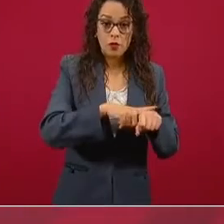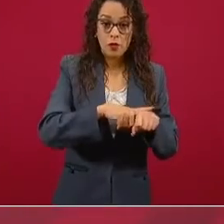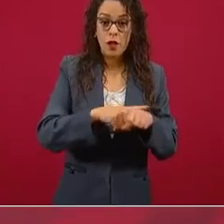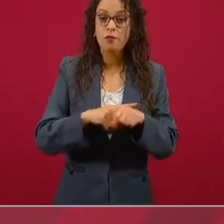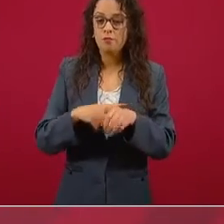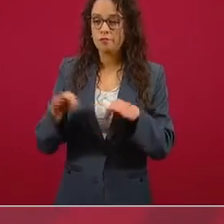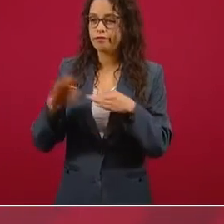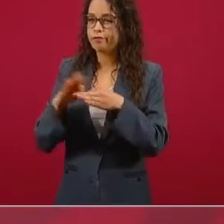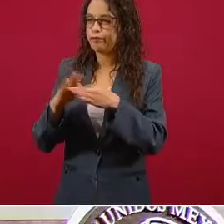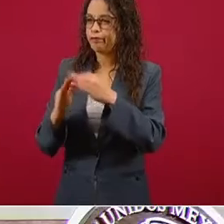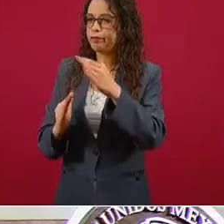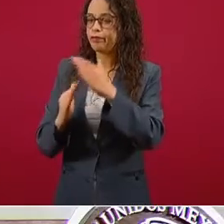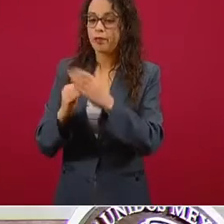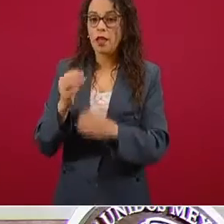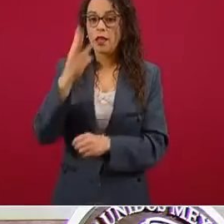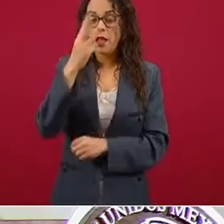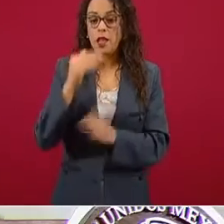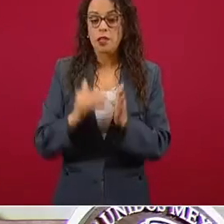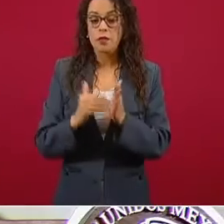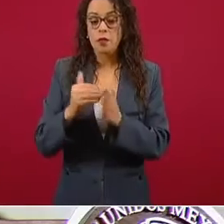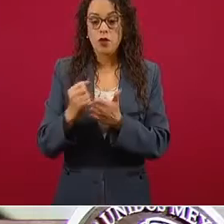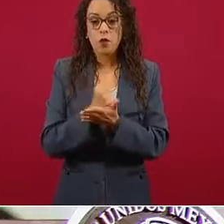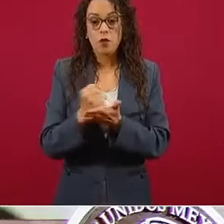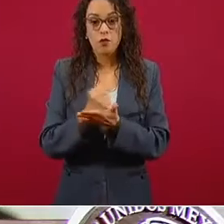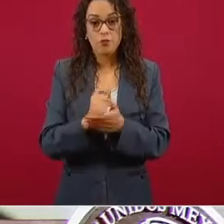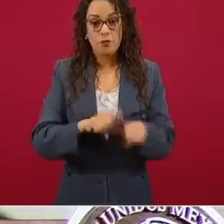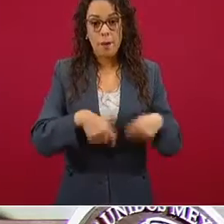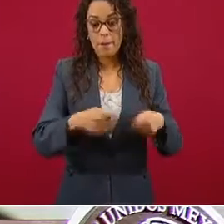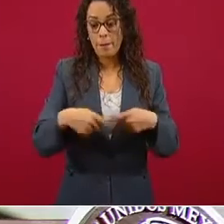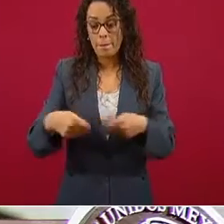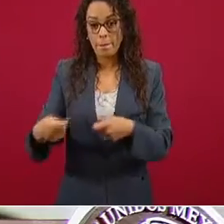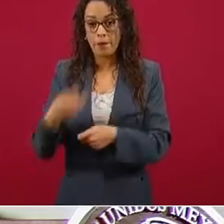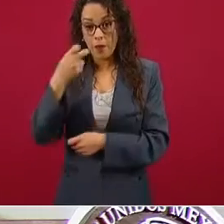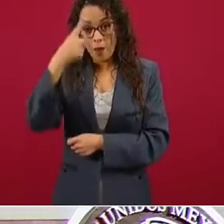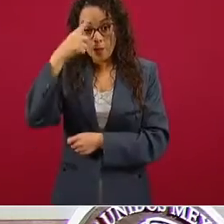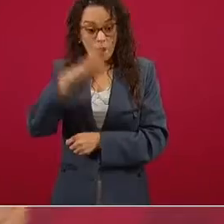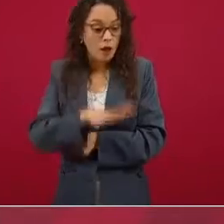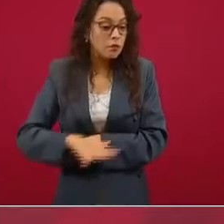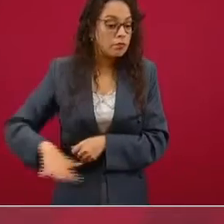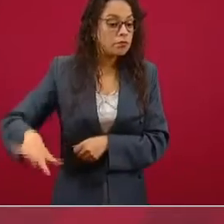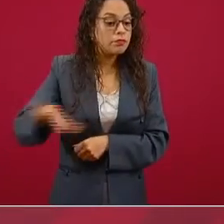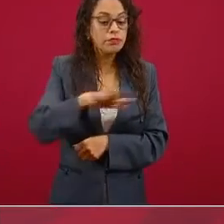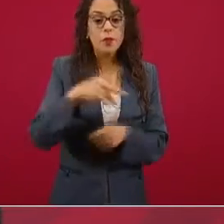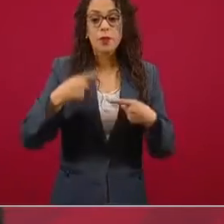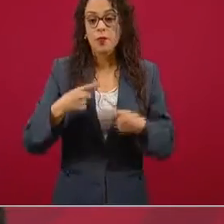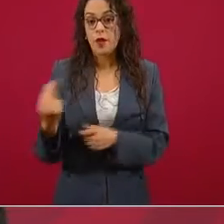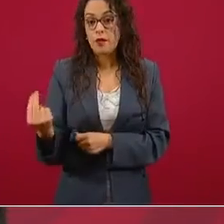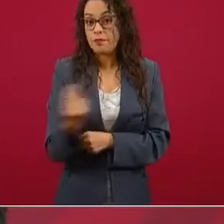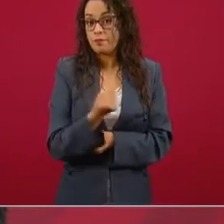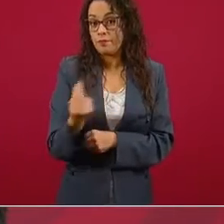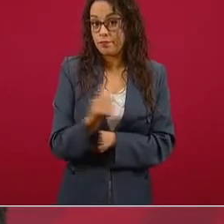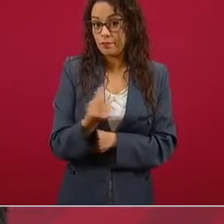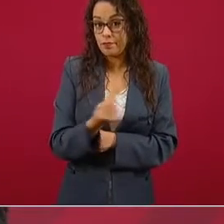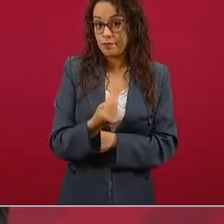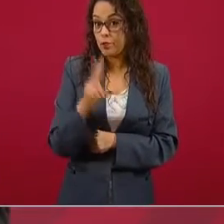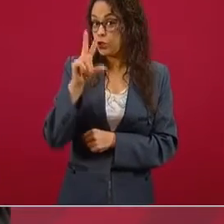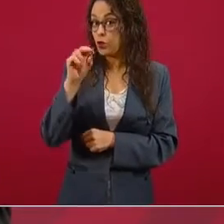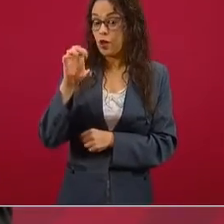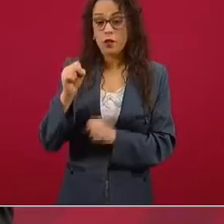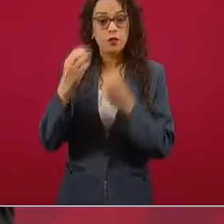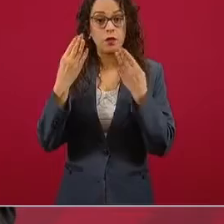3 millones de créditos. Entonces, esto es abajo, no es la banca